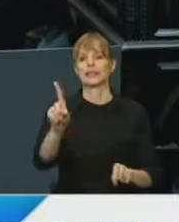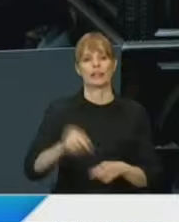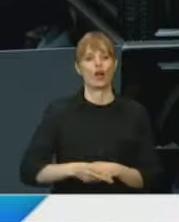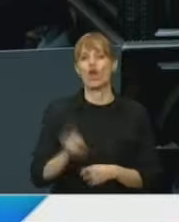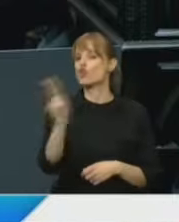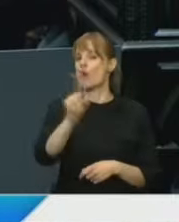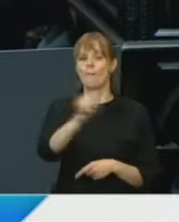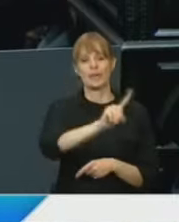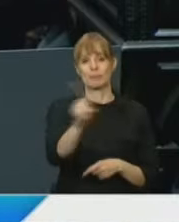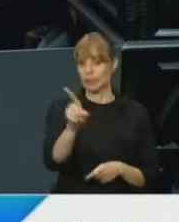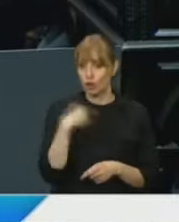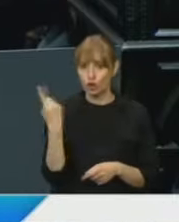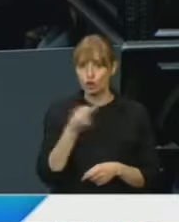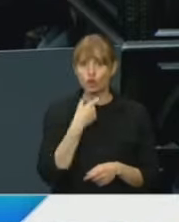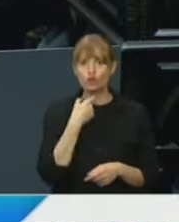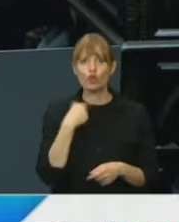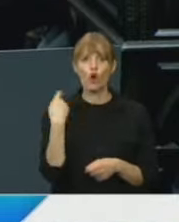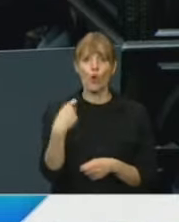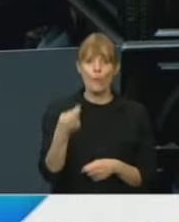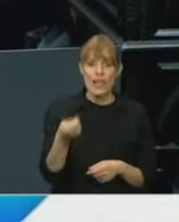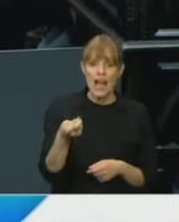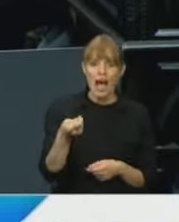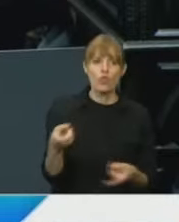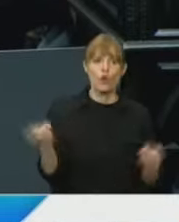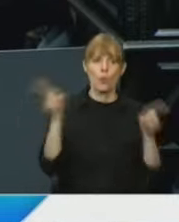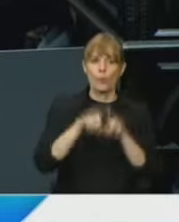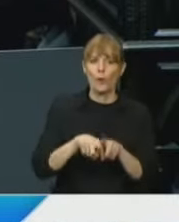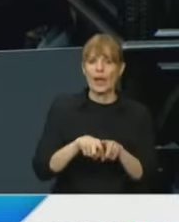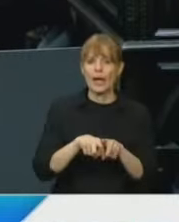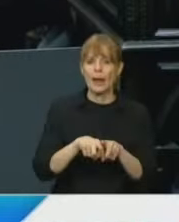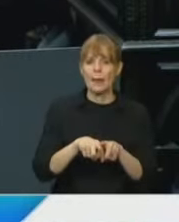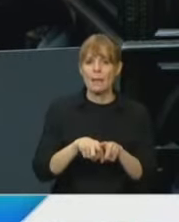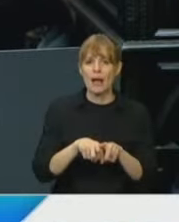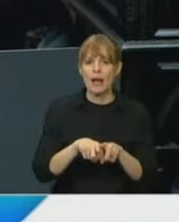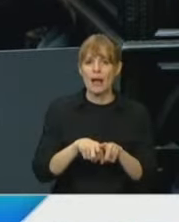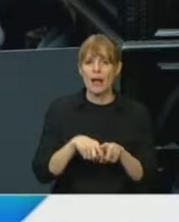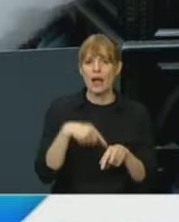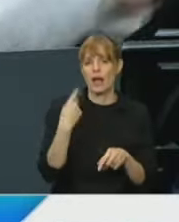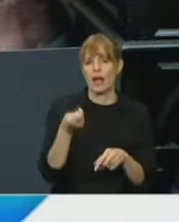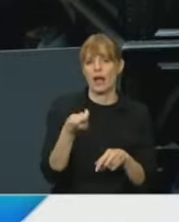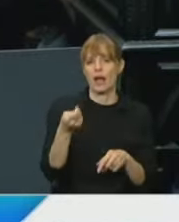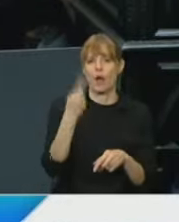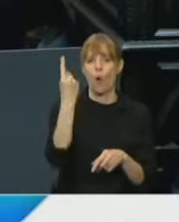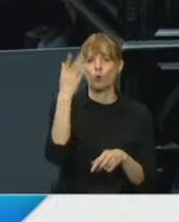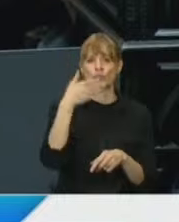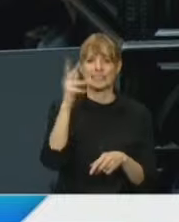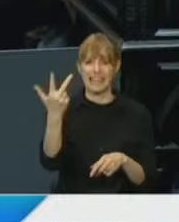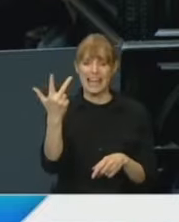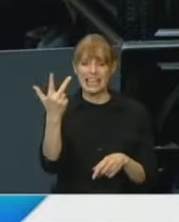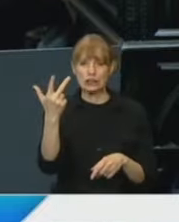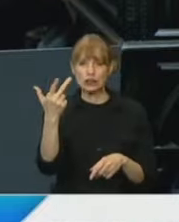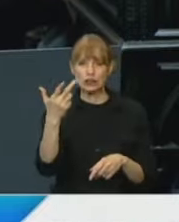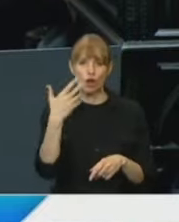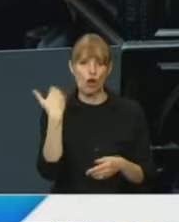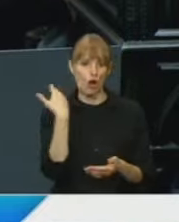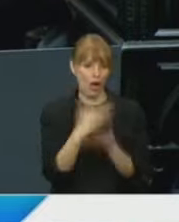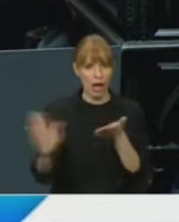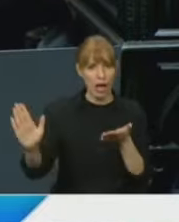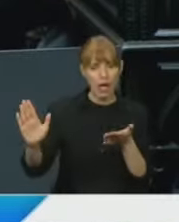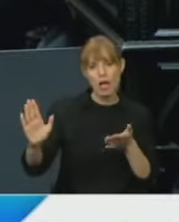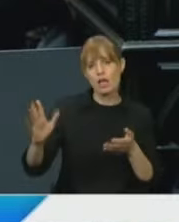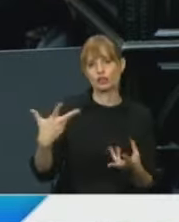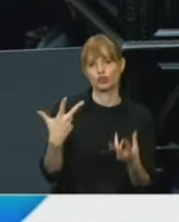En noviembre, 700.000 argentinos compraban dólares. Salían a comprar dólares. ¿Sabes cuántos argentinos compraron dólares en